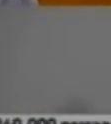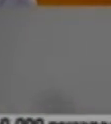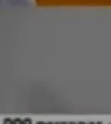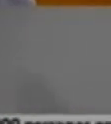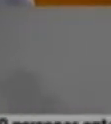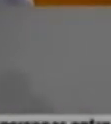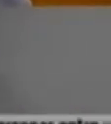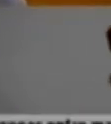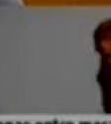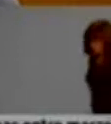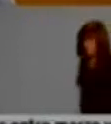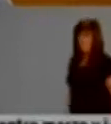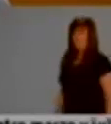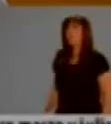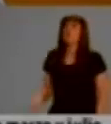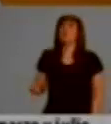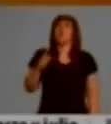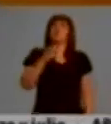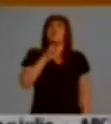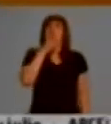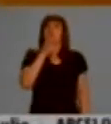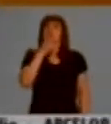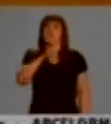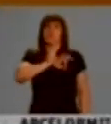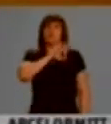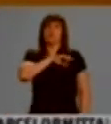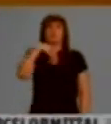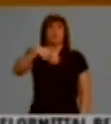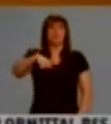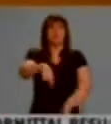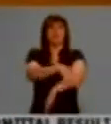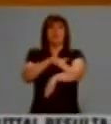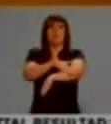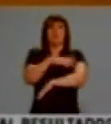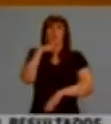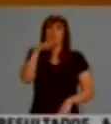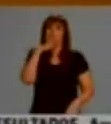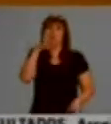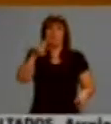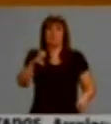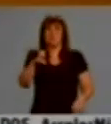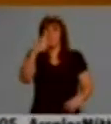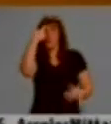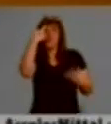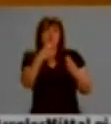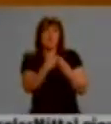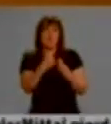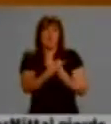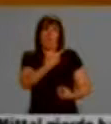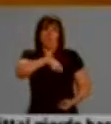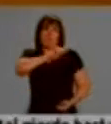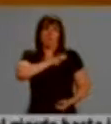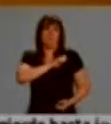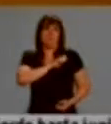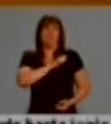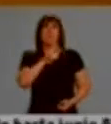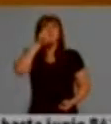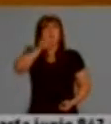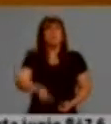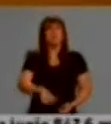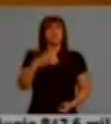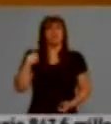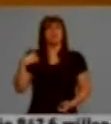del Gobierno, porque el descrédito para España, no lo provoca quien denuncia la